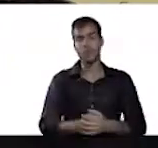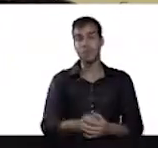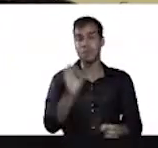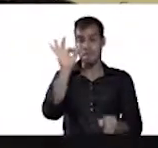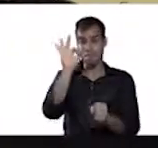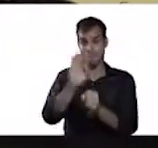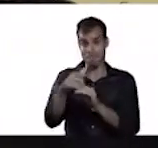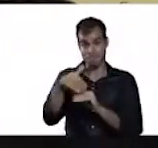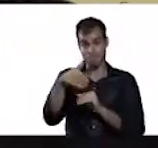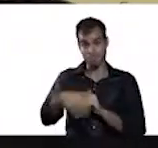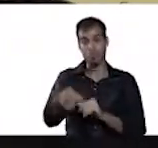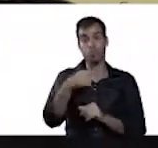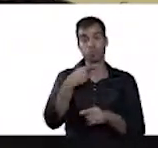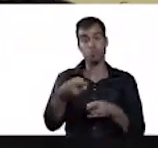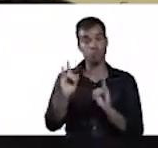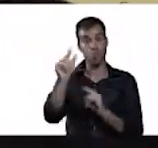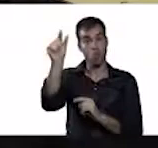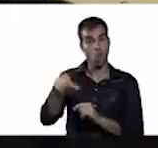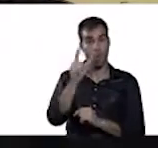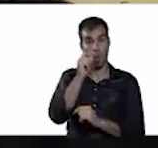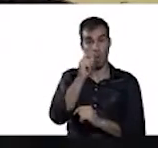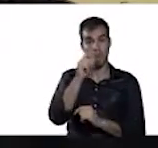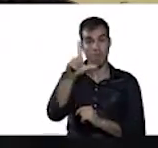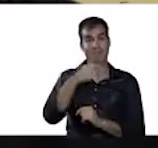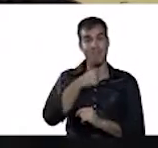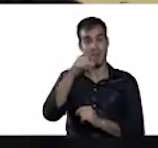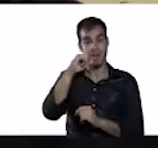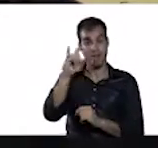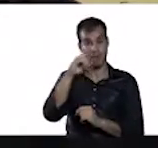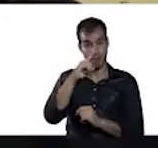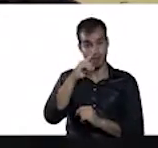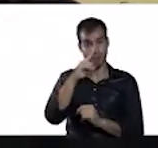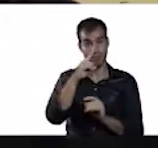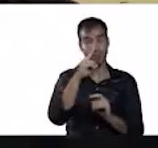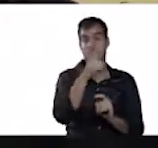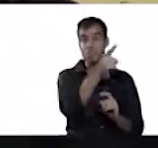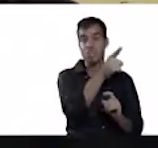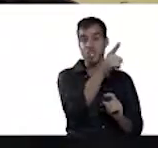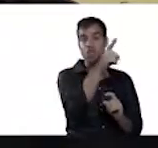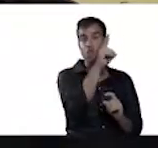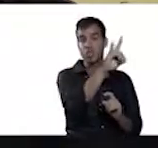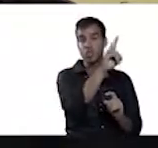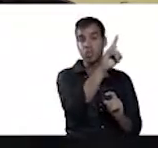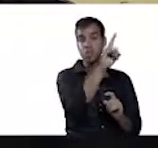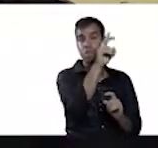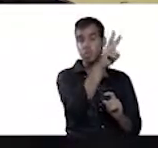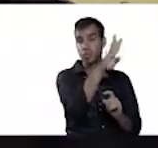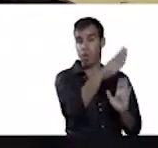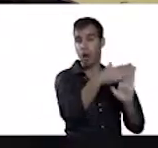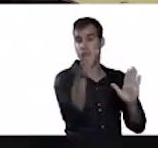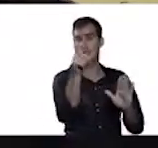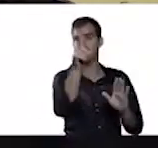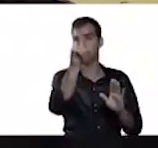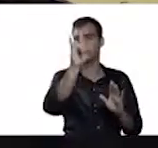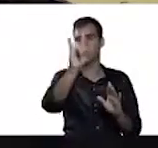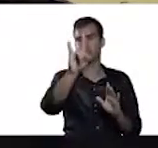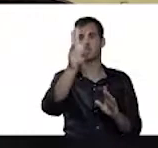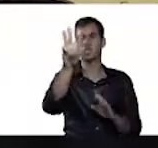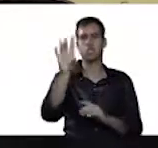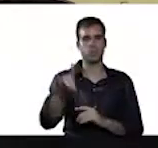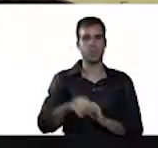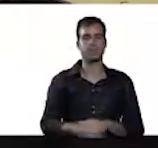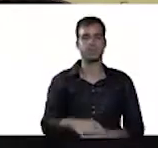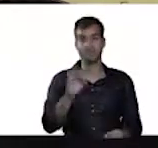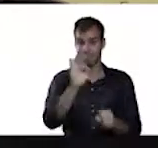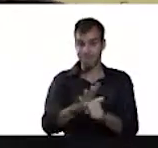a partir de la muerte de Lenin en 1924 hasta 1939, previo al inicio de la